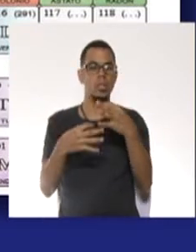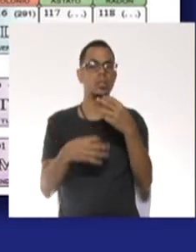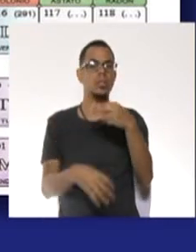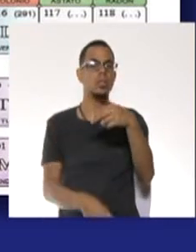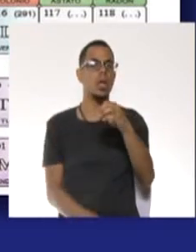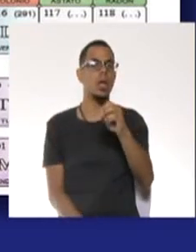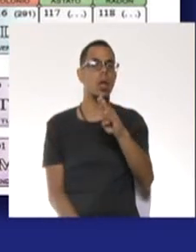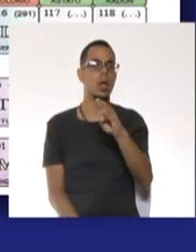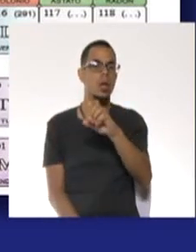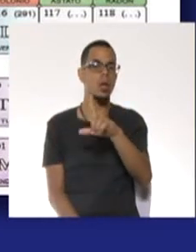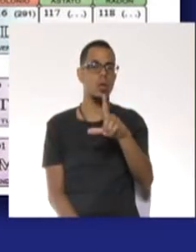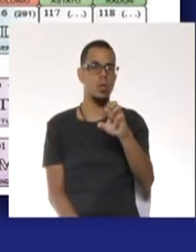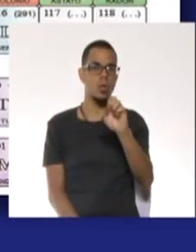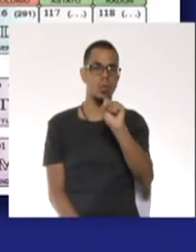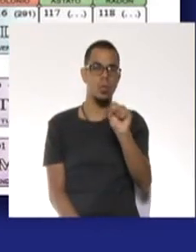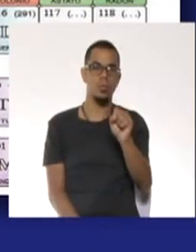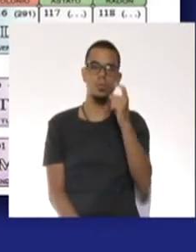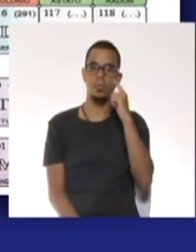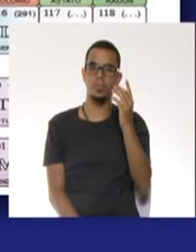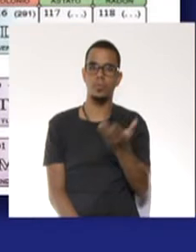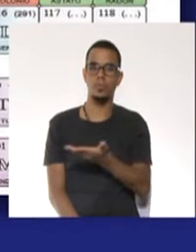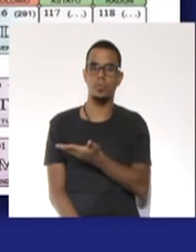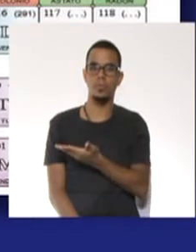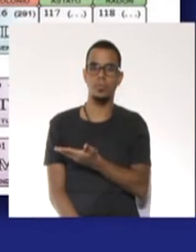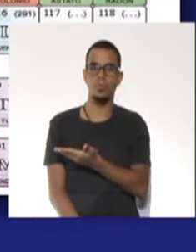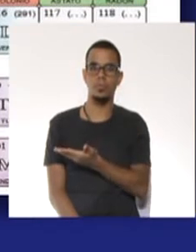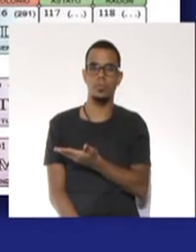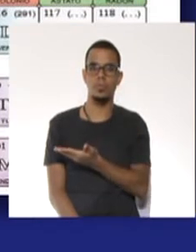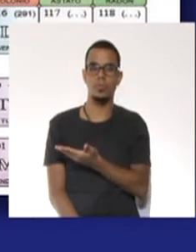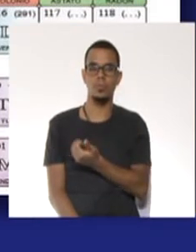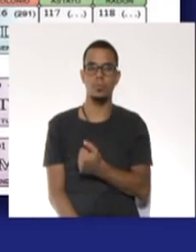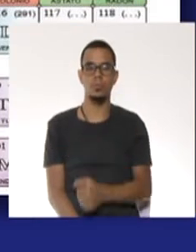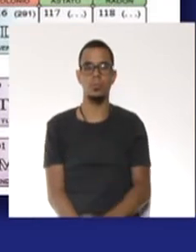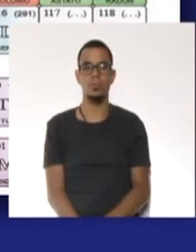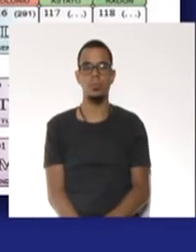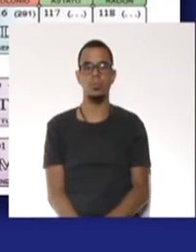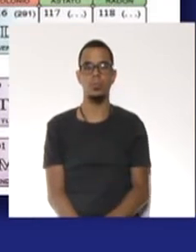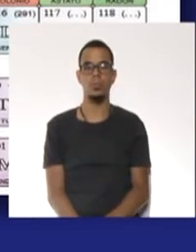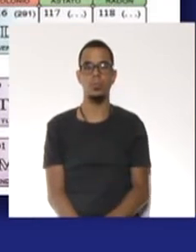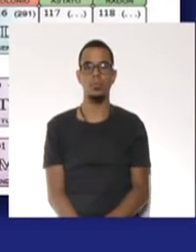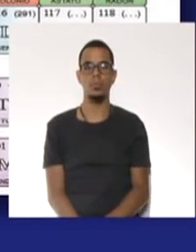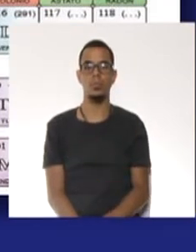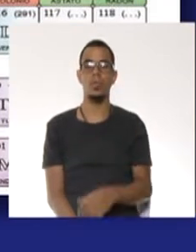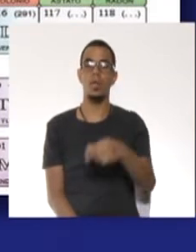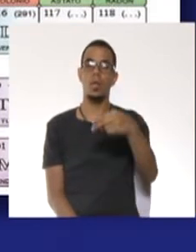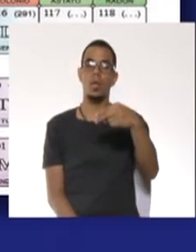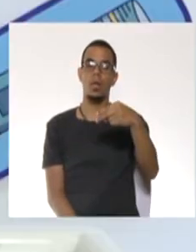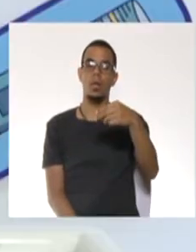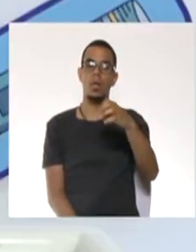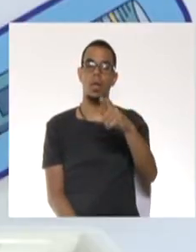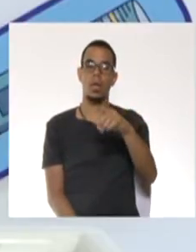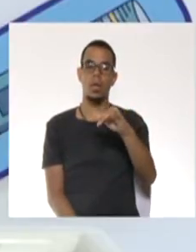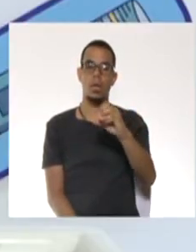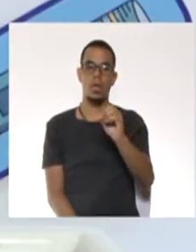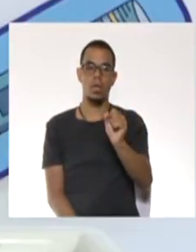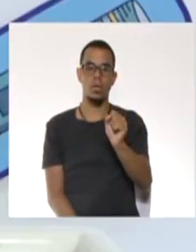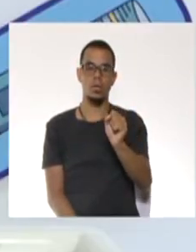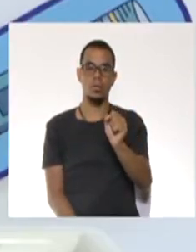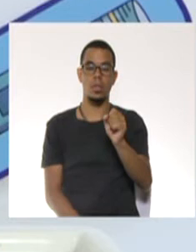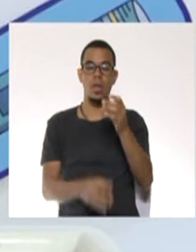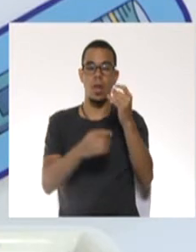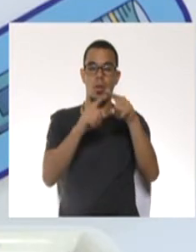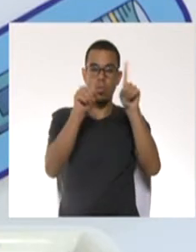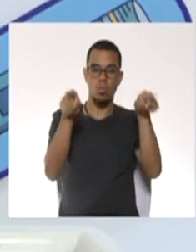que corresponde a los gases nobles. ¿Cuáles son los gases nobles? Helio, neón, argón,